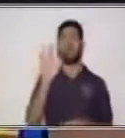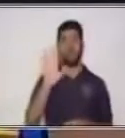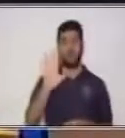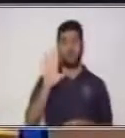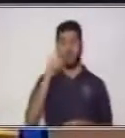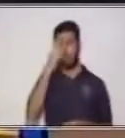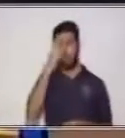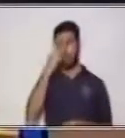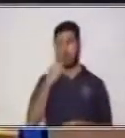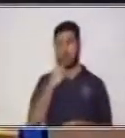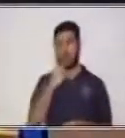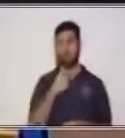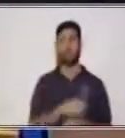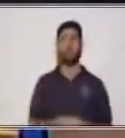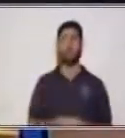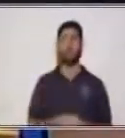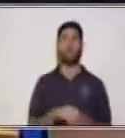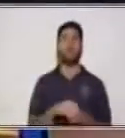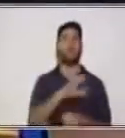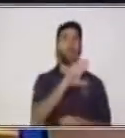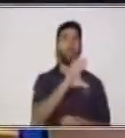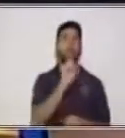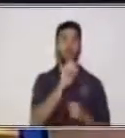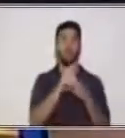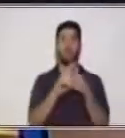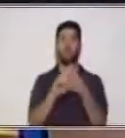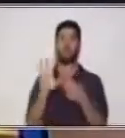centavos. ¿Cuánto tendré? ¿50 más 5?